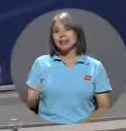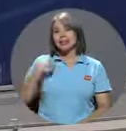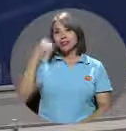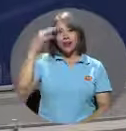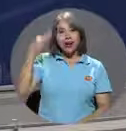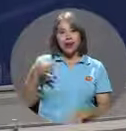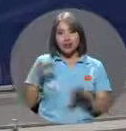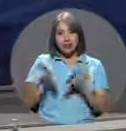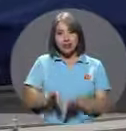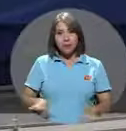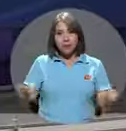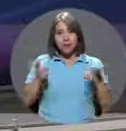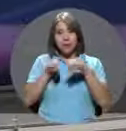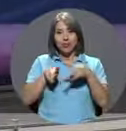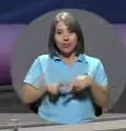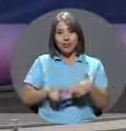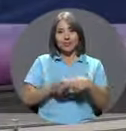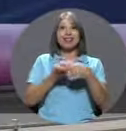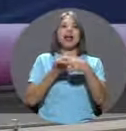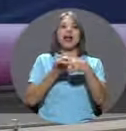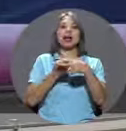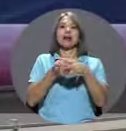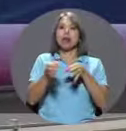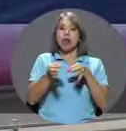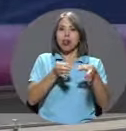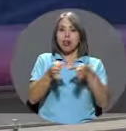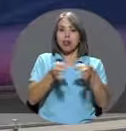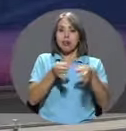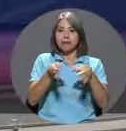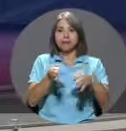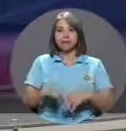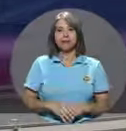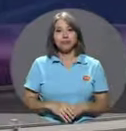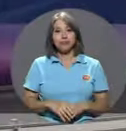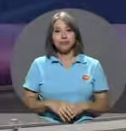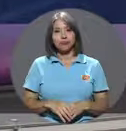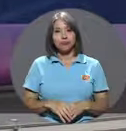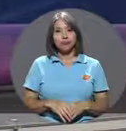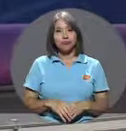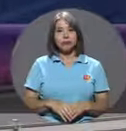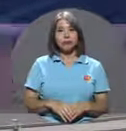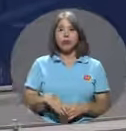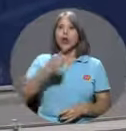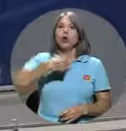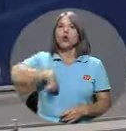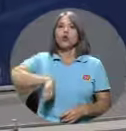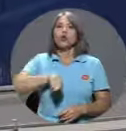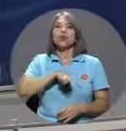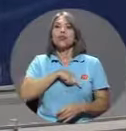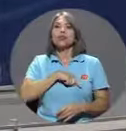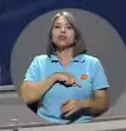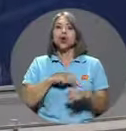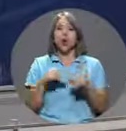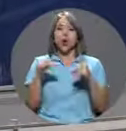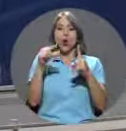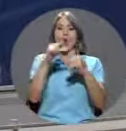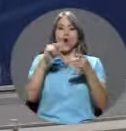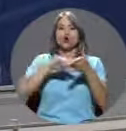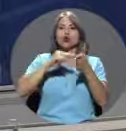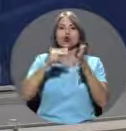cuál es nuestro concepto de ser humano, porque el ser humano llega a considerar y a emitir un comportamiento